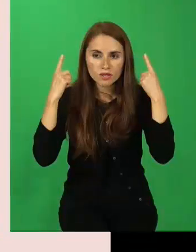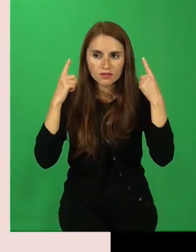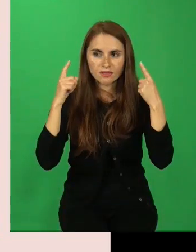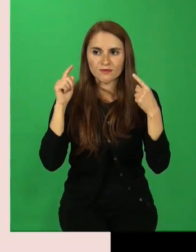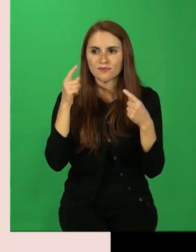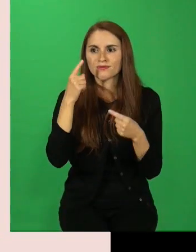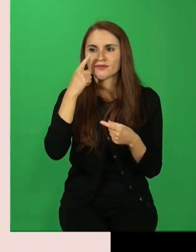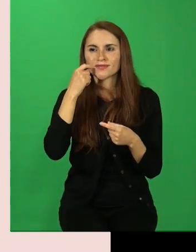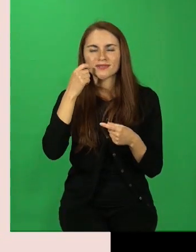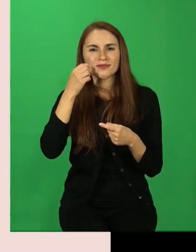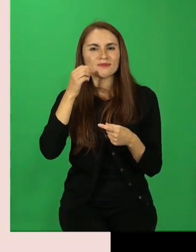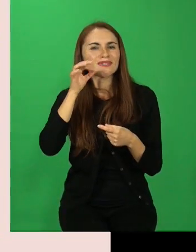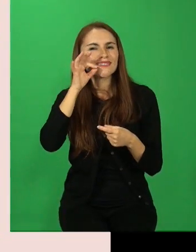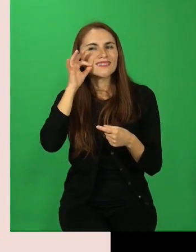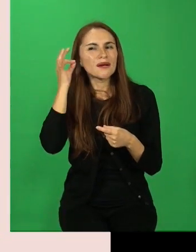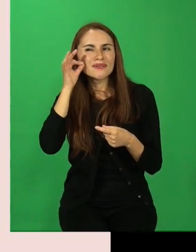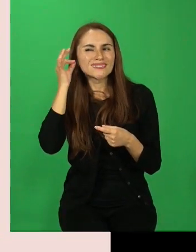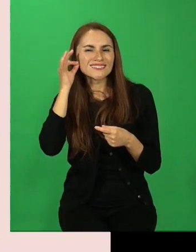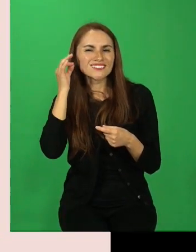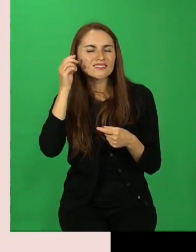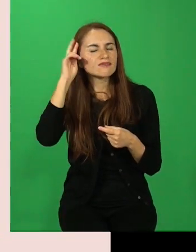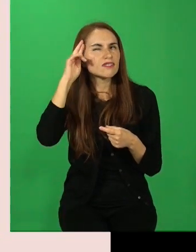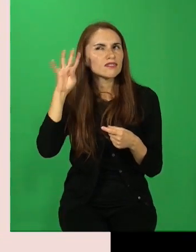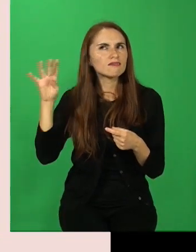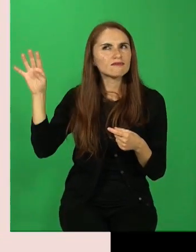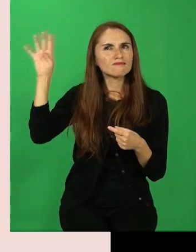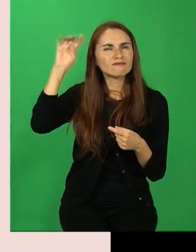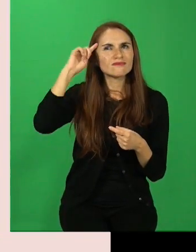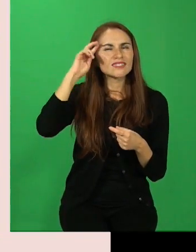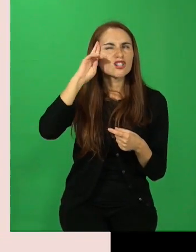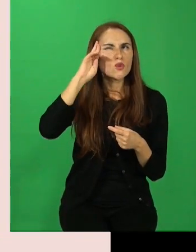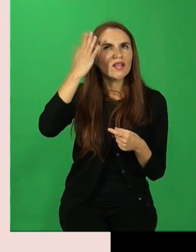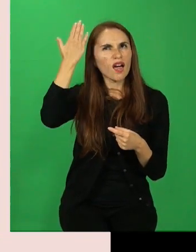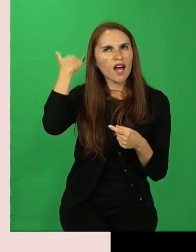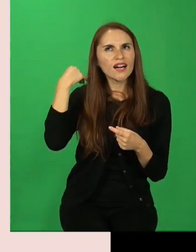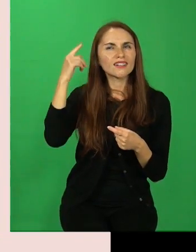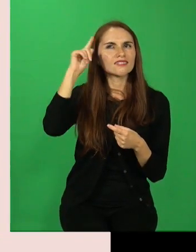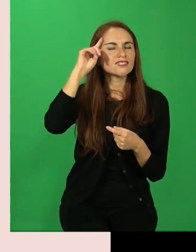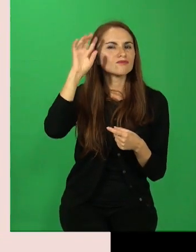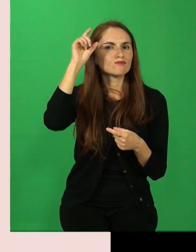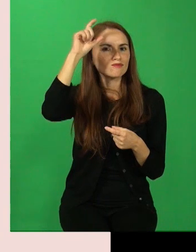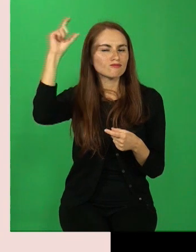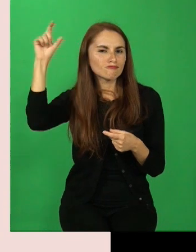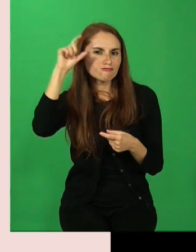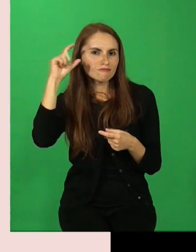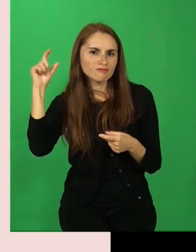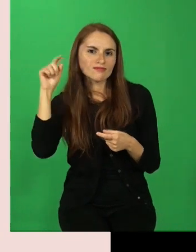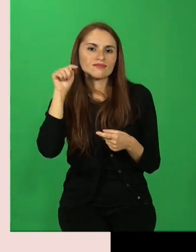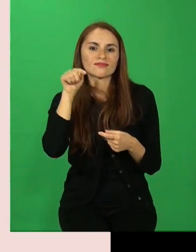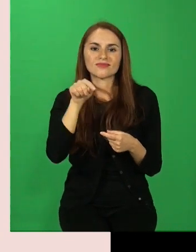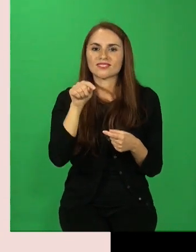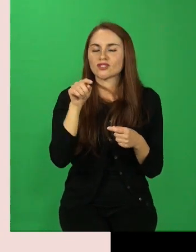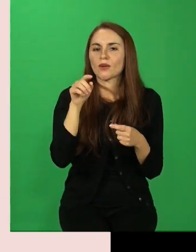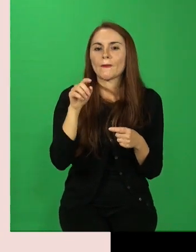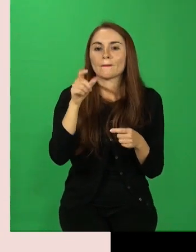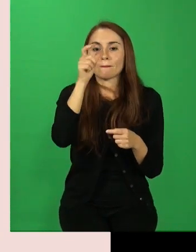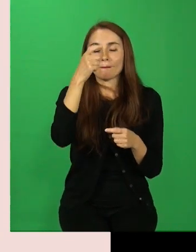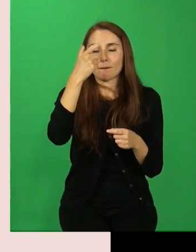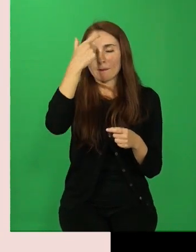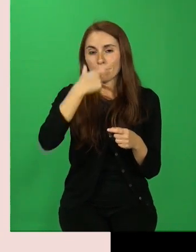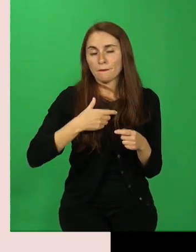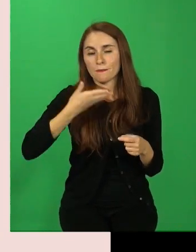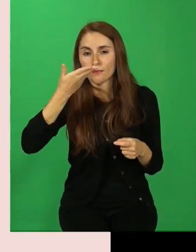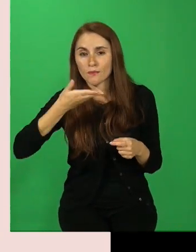Homero, ¿cierto? Donde él está recordando algo en particular que vivió. No nos olvidemos que eso pasa con el narrador protagonista. El narrador